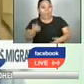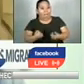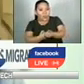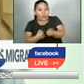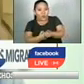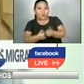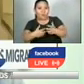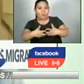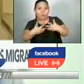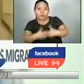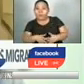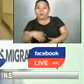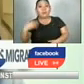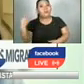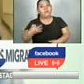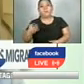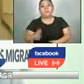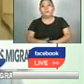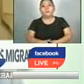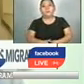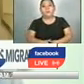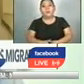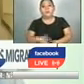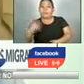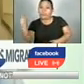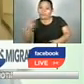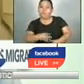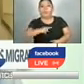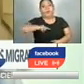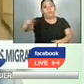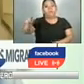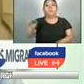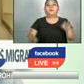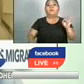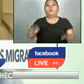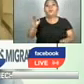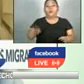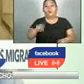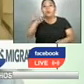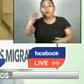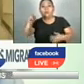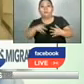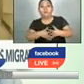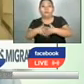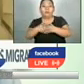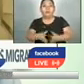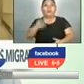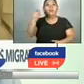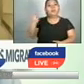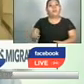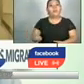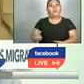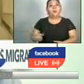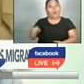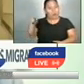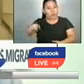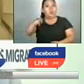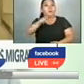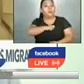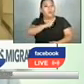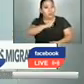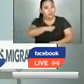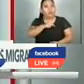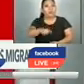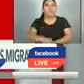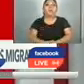es requerido a se le requiere presentarse ante las autoridades de ucis El patrocinador pues se hará responsable de